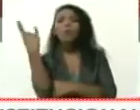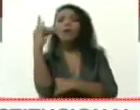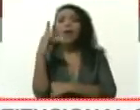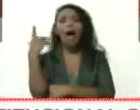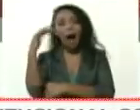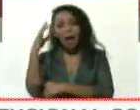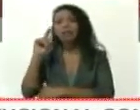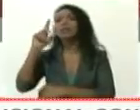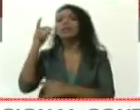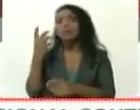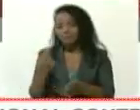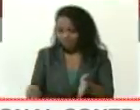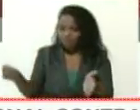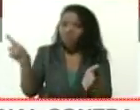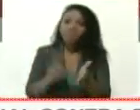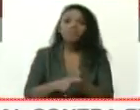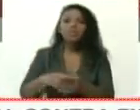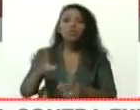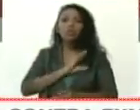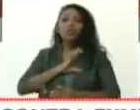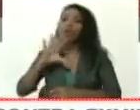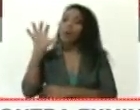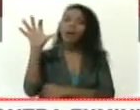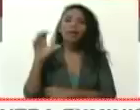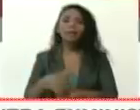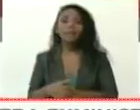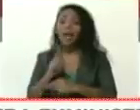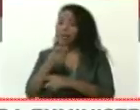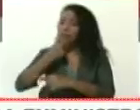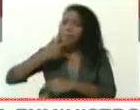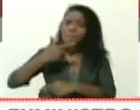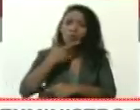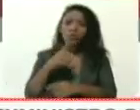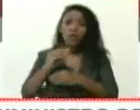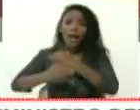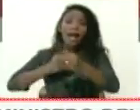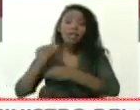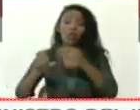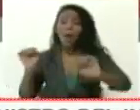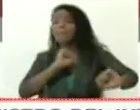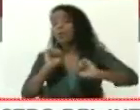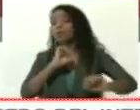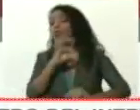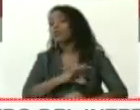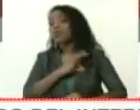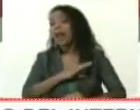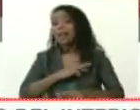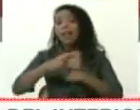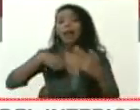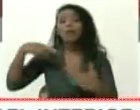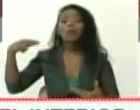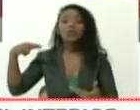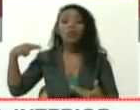su soberanía, va a recobrar eso tan hermoso que logró el movimiento al socialismo, la revolución